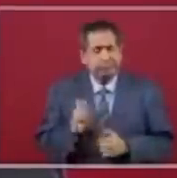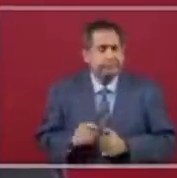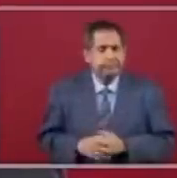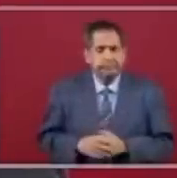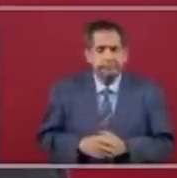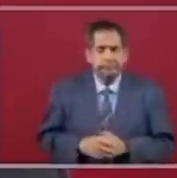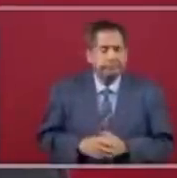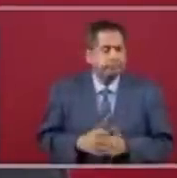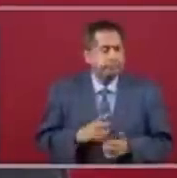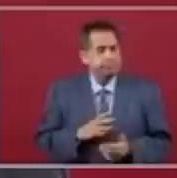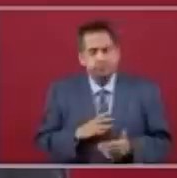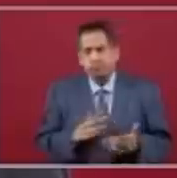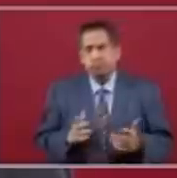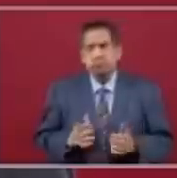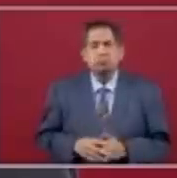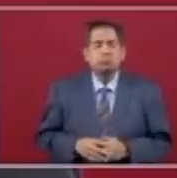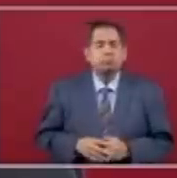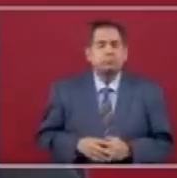hayan